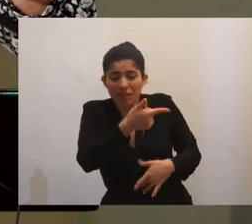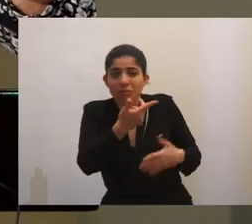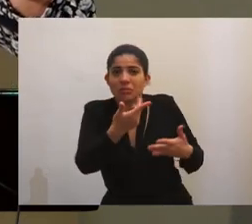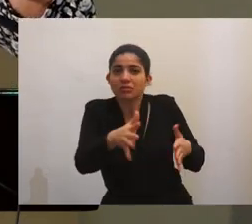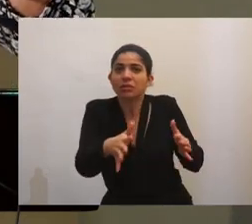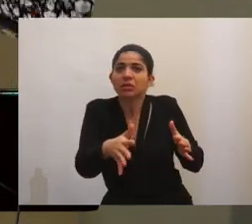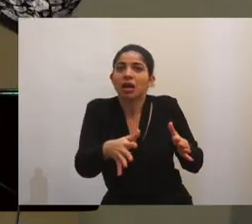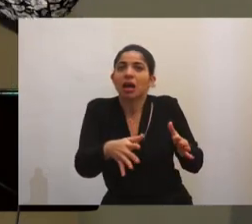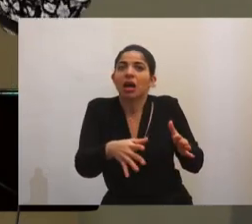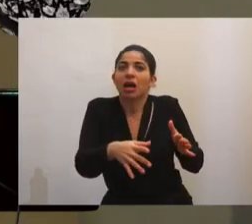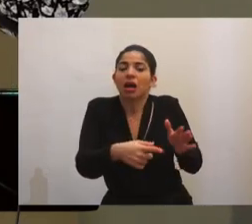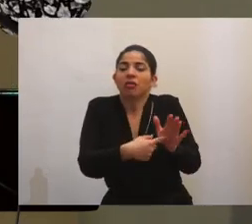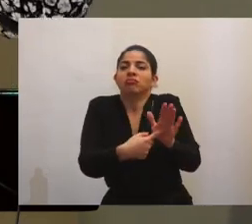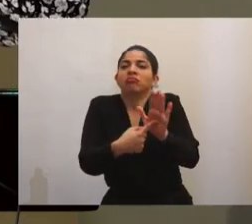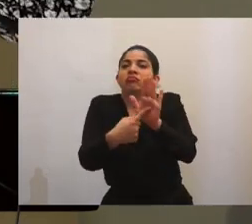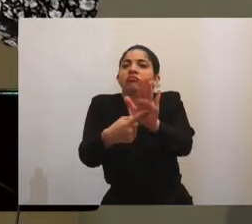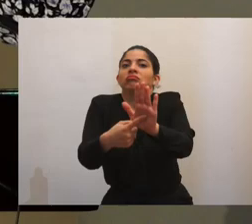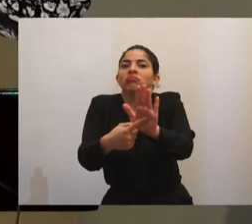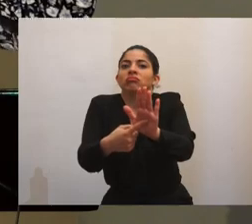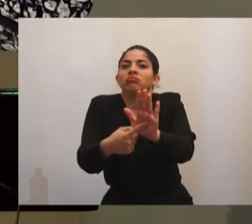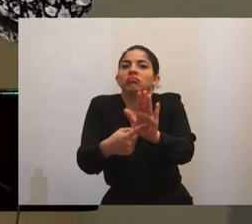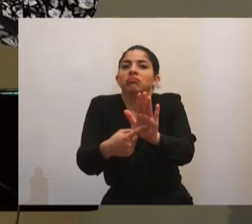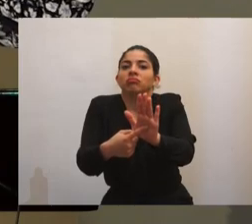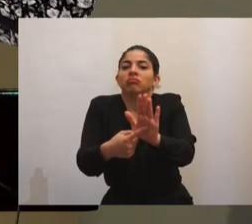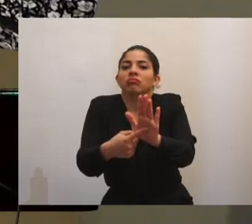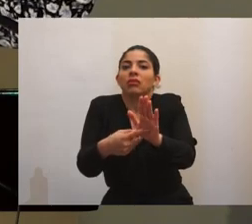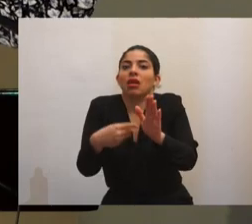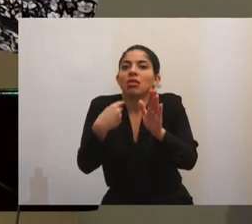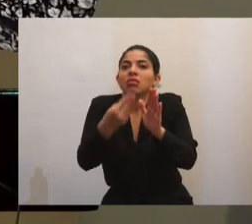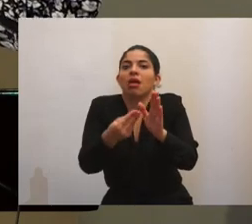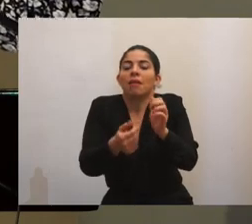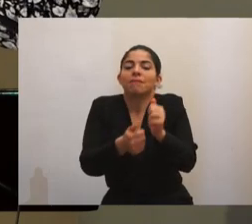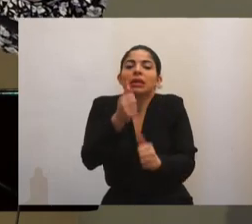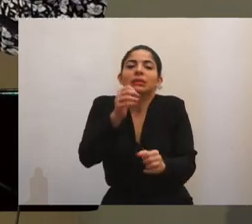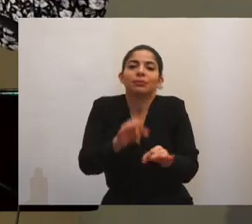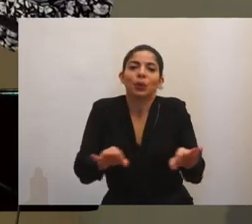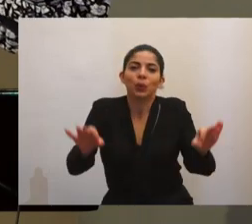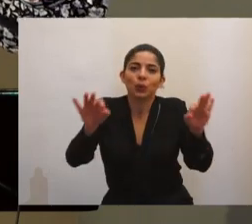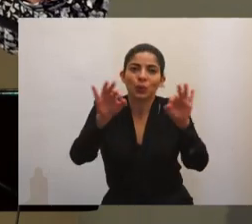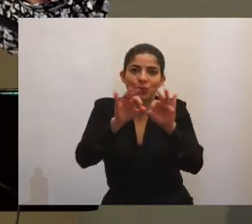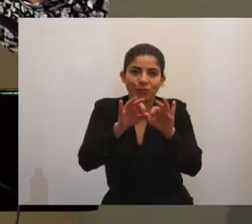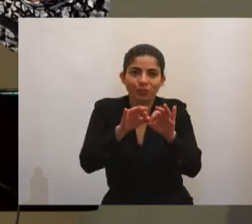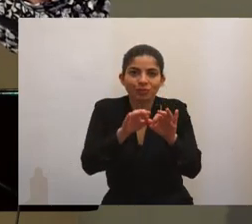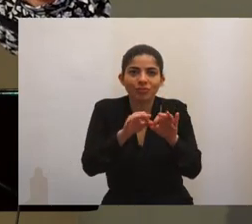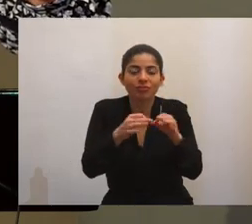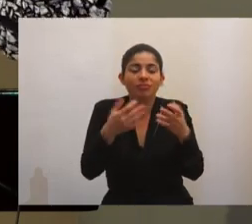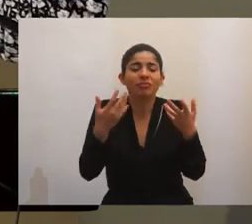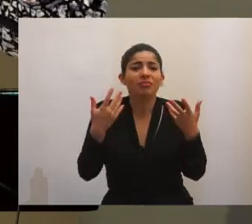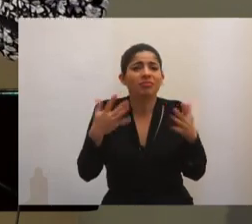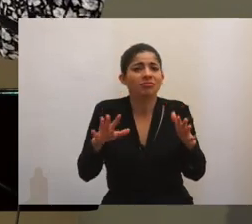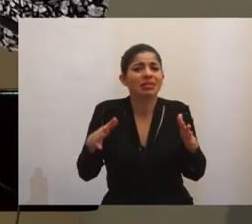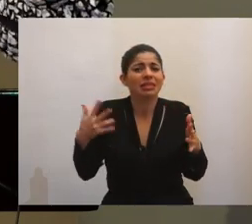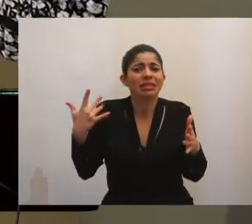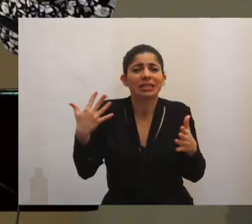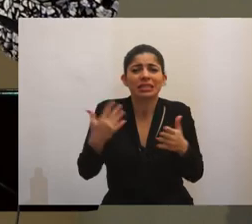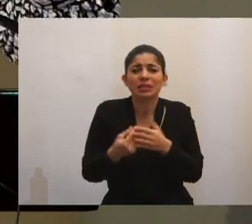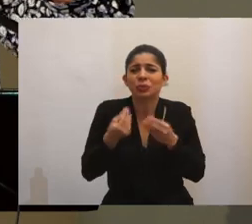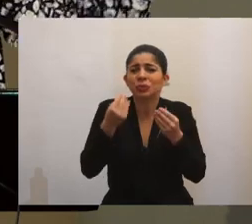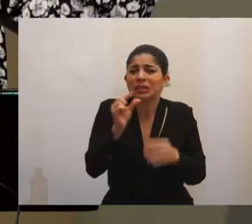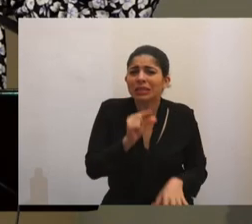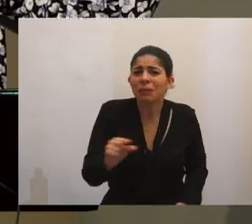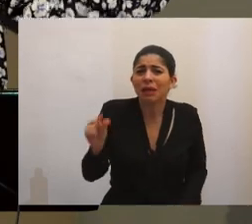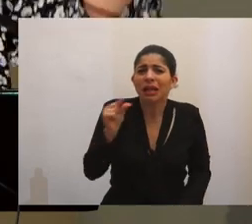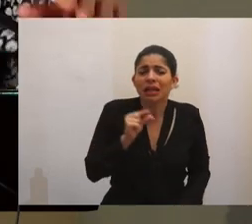puesto ahí y le ha dado preponderancia. Hemos pasado muchas semanas